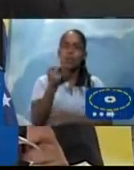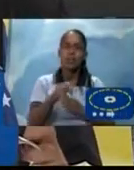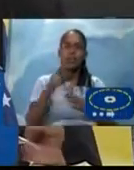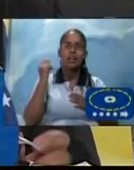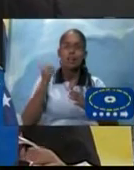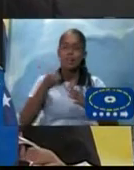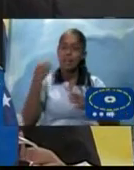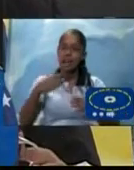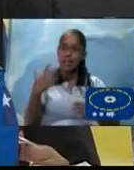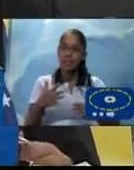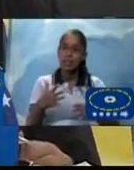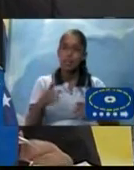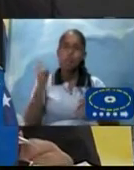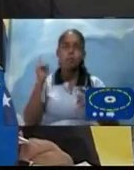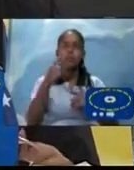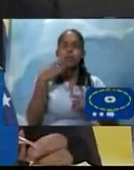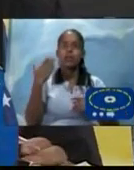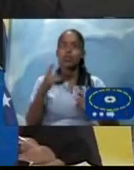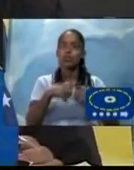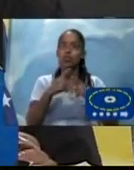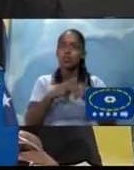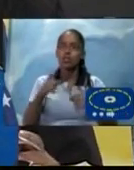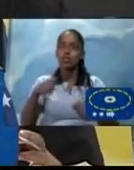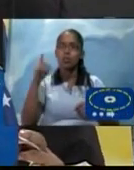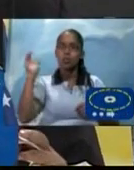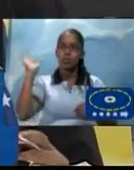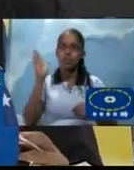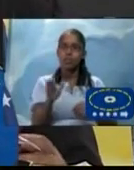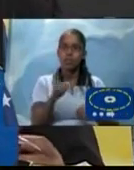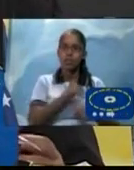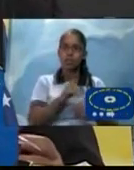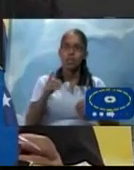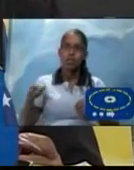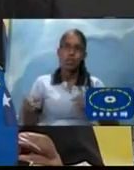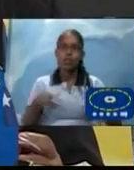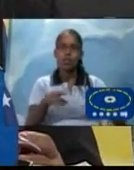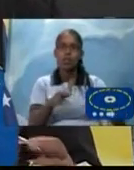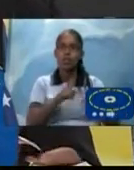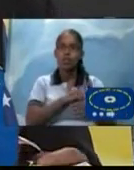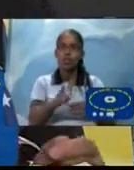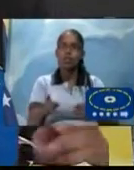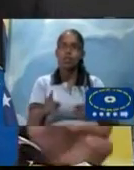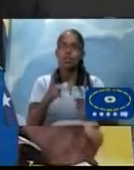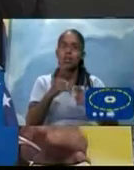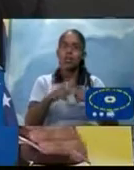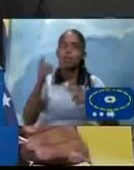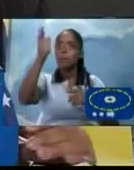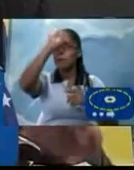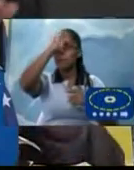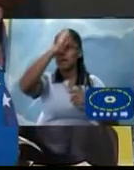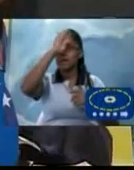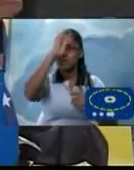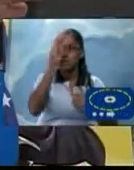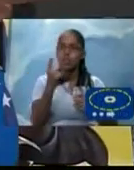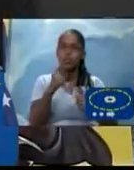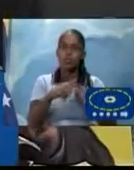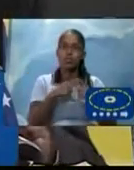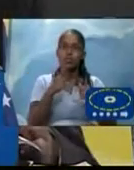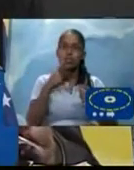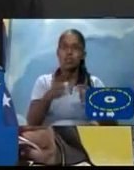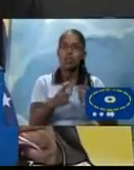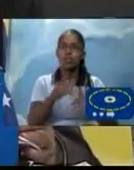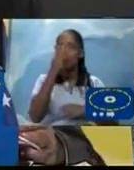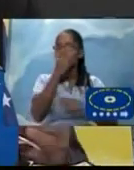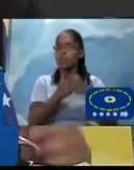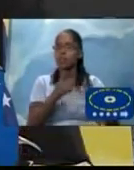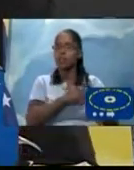los primeros que salieron por allí. Después vinieron la corriente de los apóstoles brasileros y eso, la